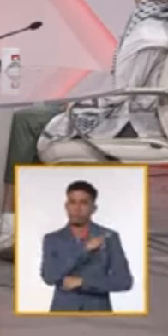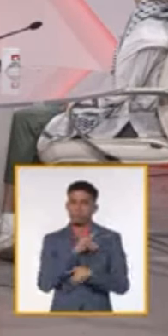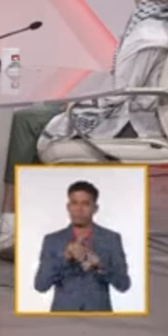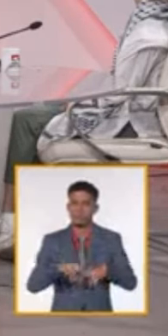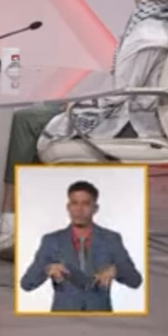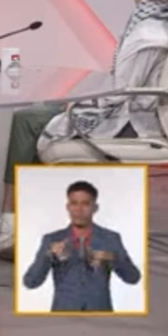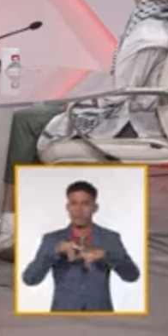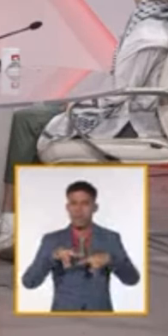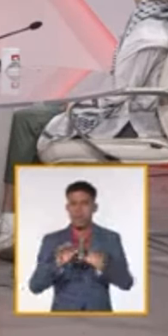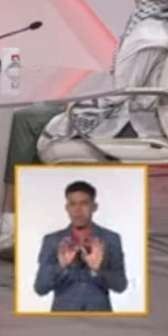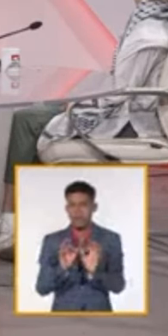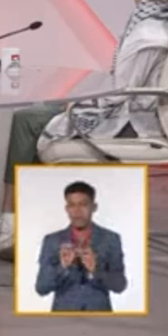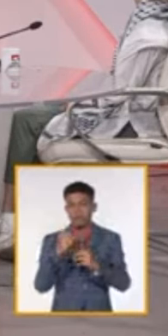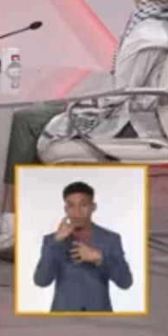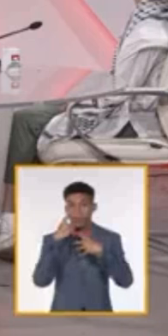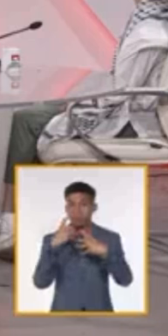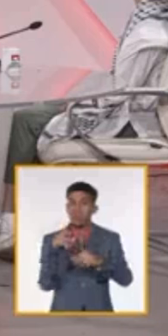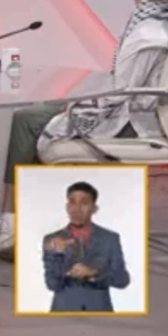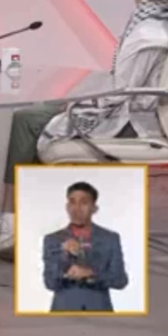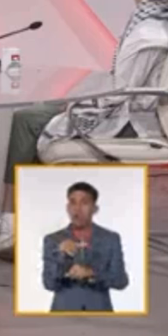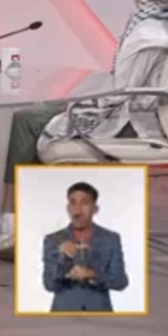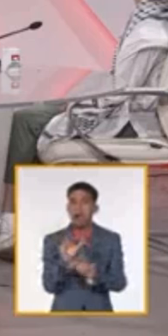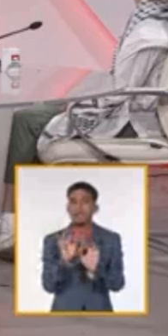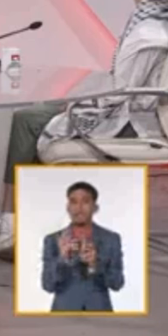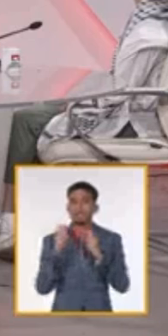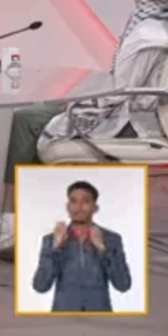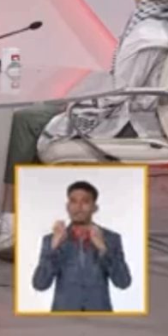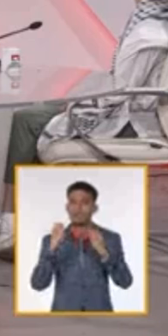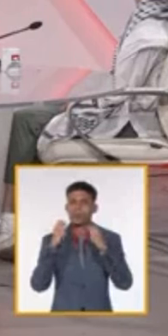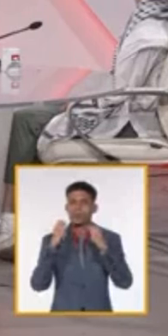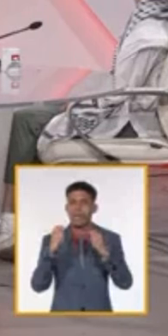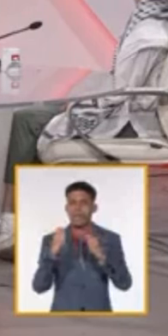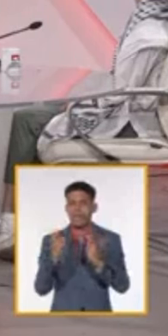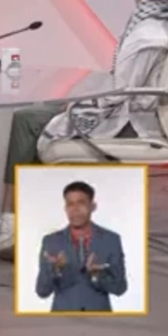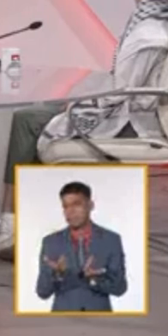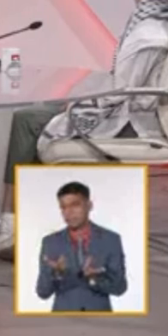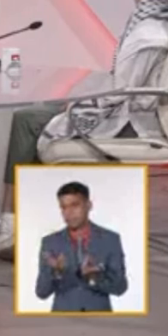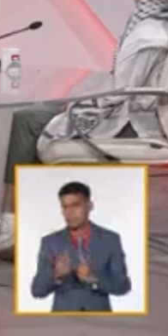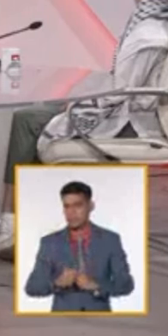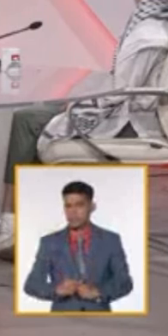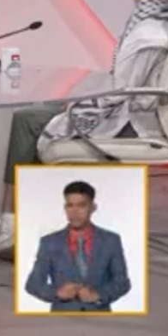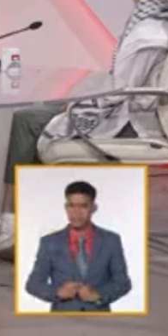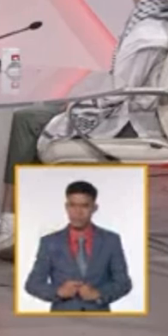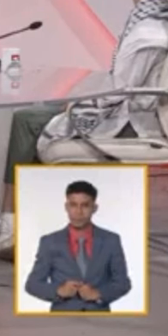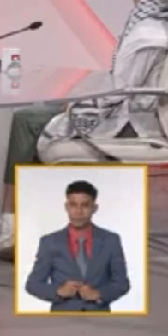universitarias? ¿Tuvo su impacto también en las propias protestas que se generaron?